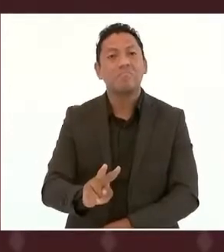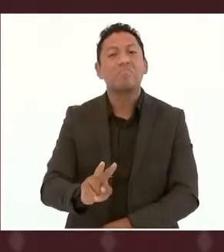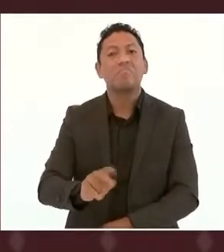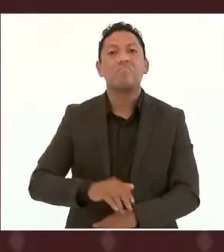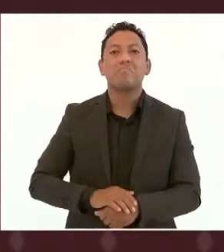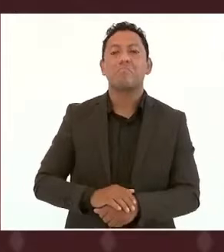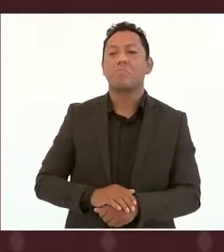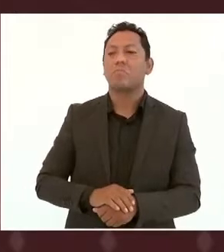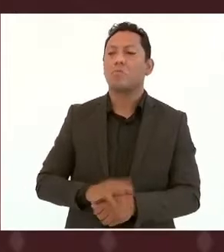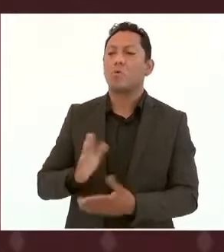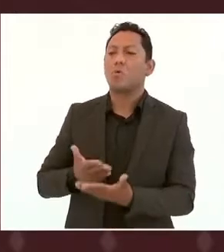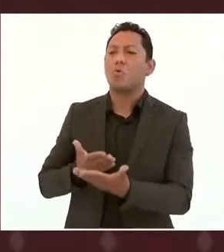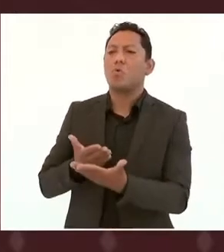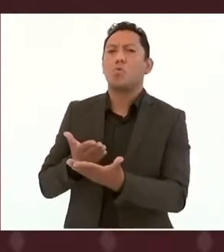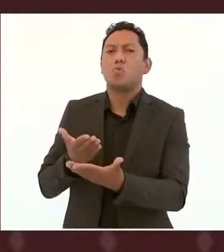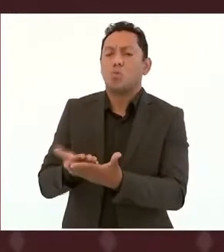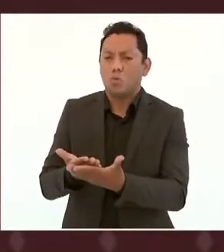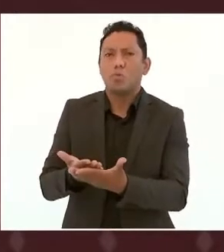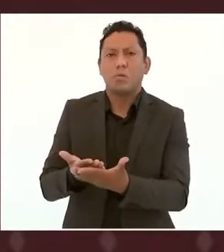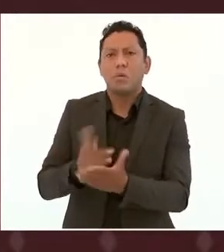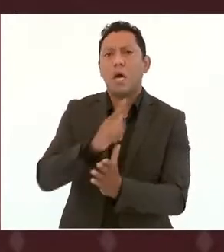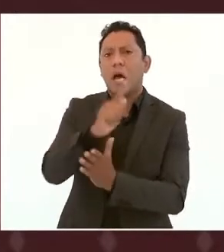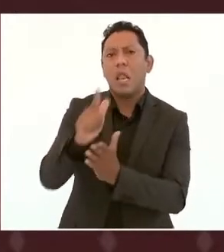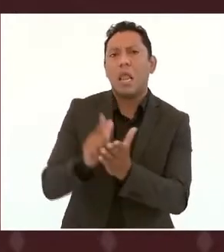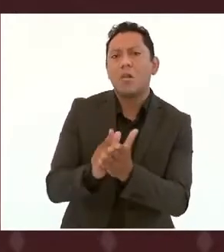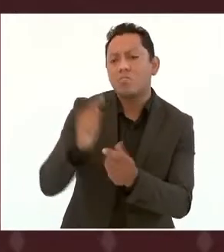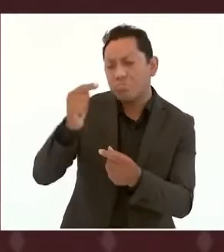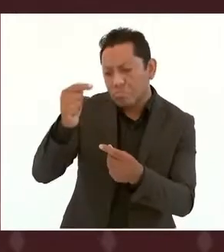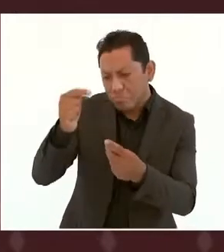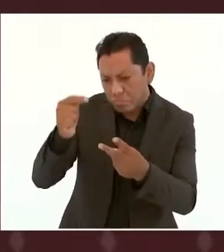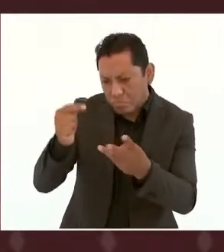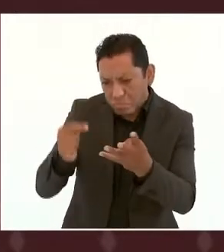sostuvo en los considerandos de la ley: